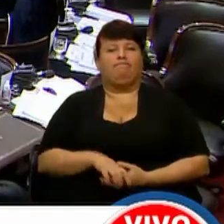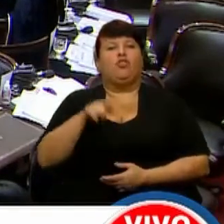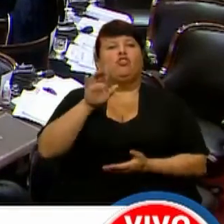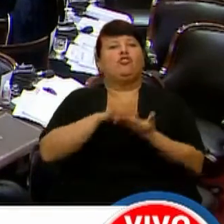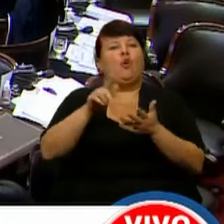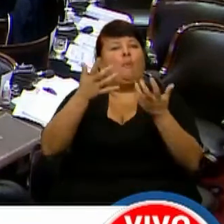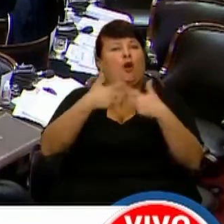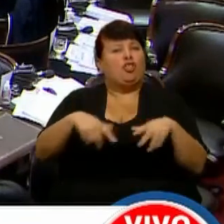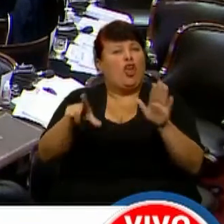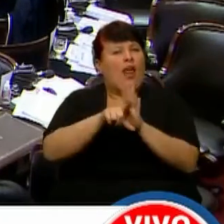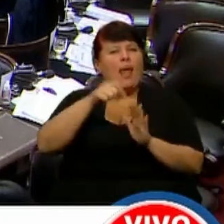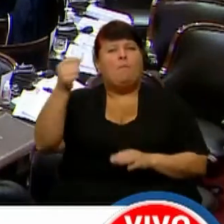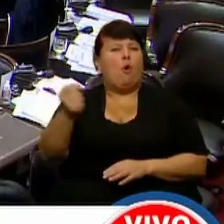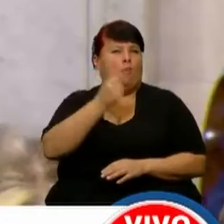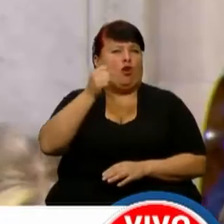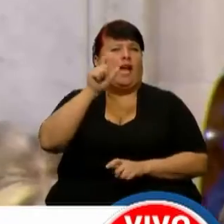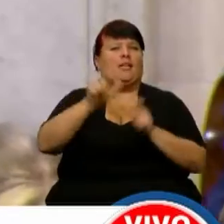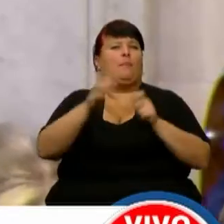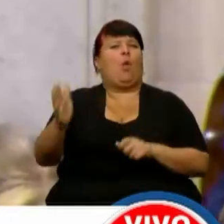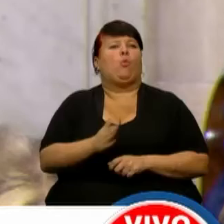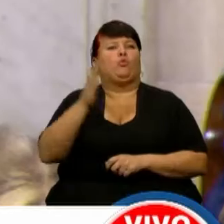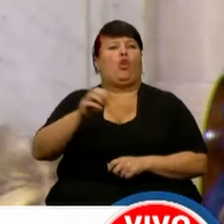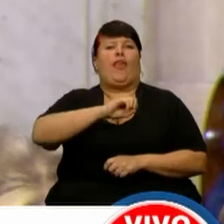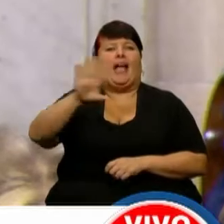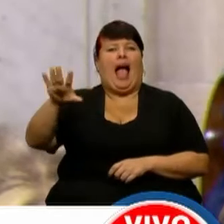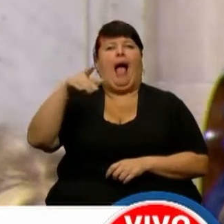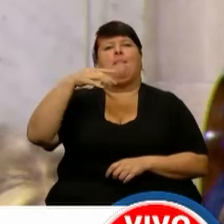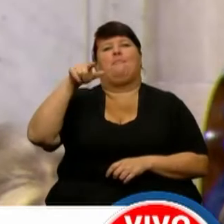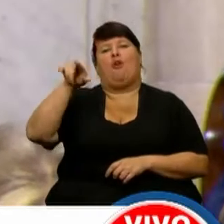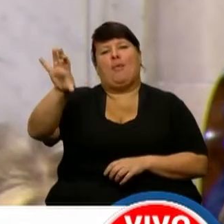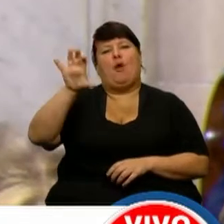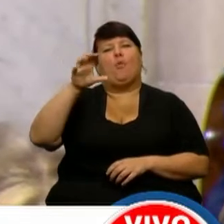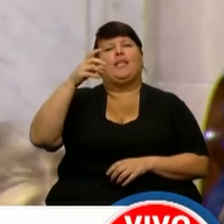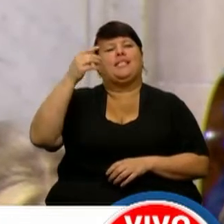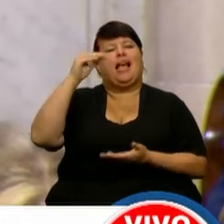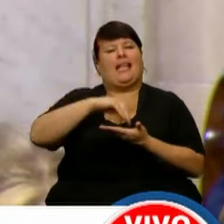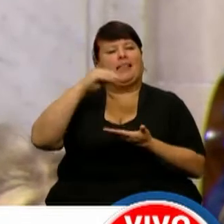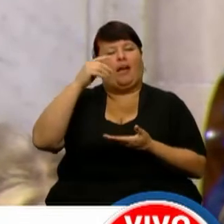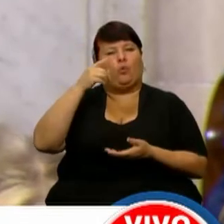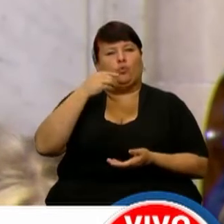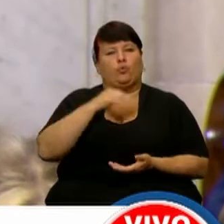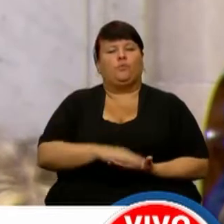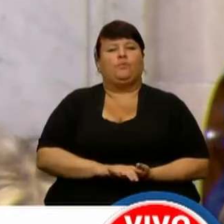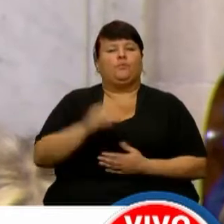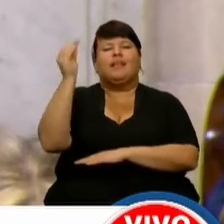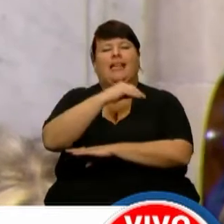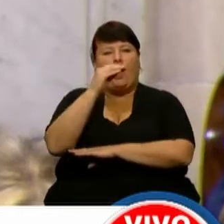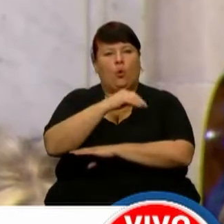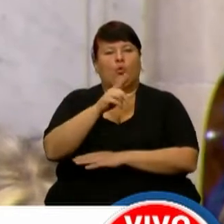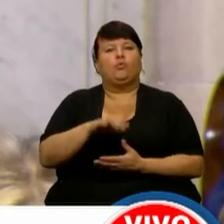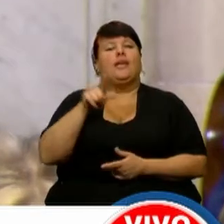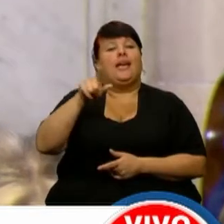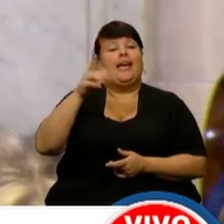este proyecto de ley que es tan importante para los productores agropecuarios ganaderos de la querida provincia de Santa Cruz. Esos